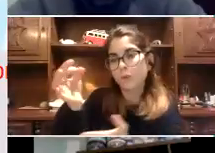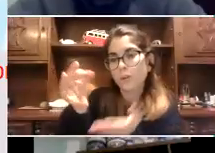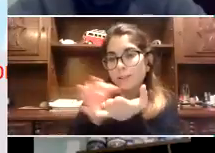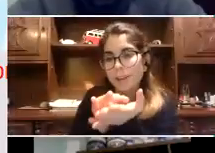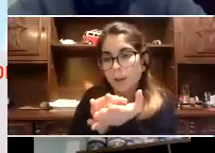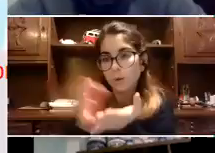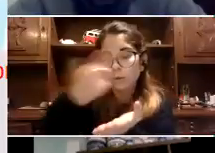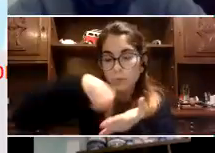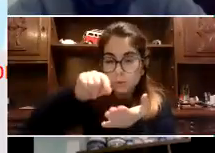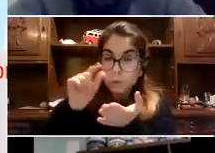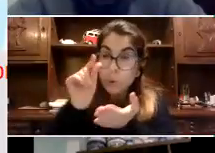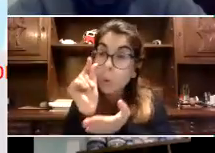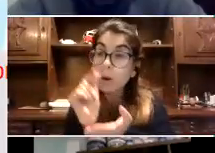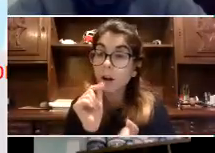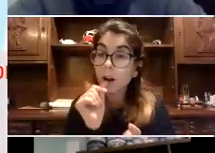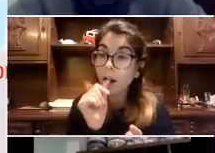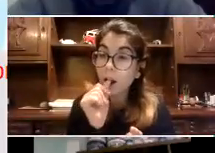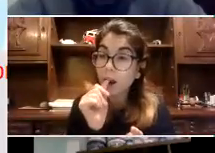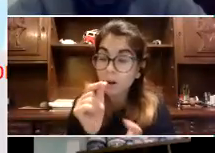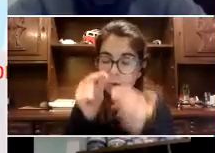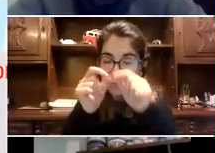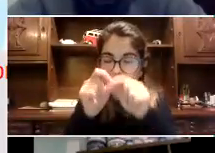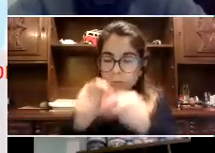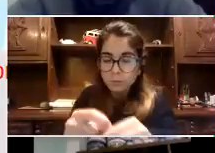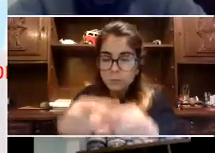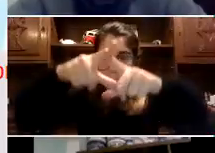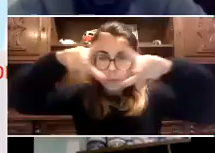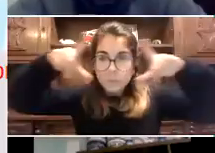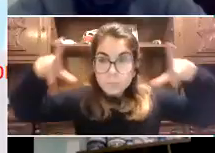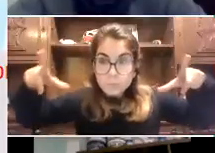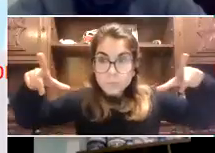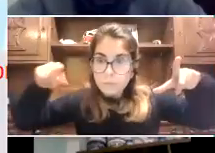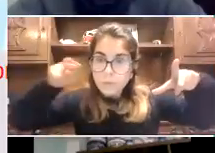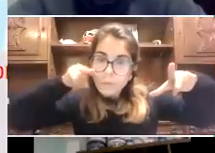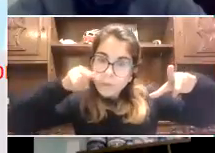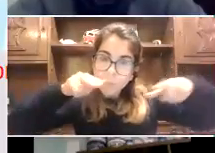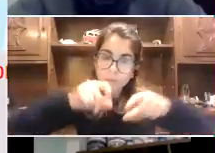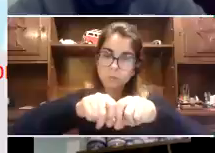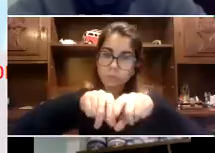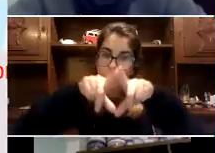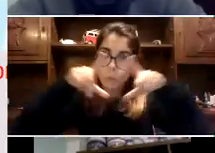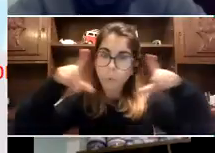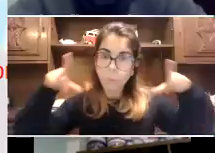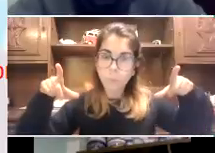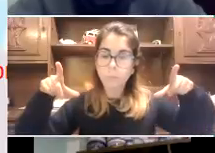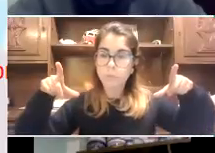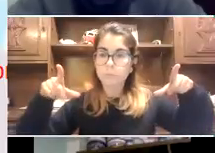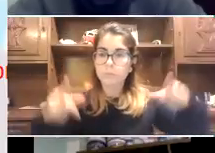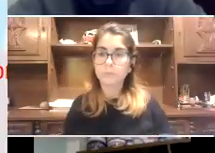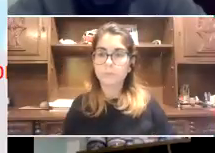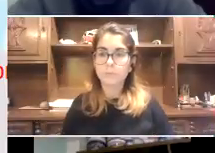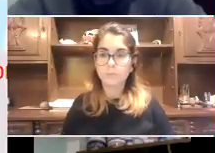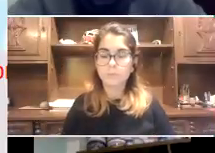uno de los granos de arroz que representaba una de nuestras células al tamaño de la habitación en la cual